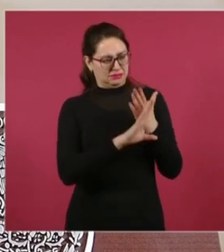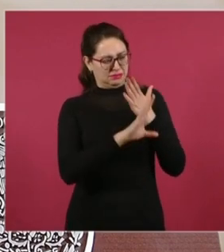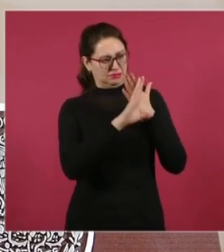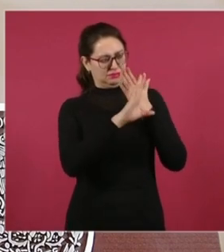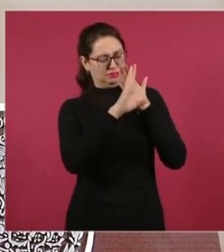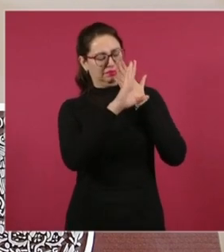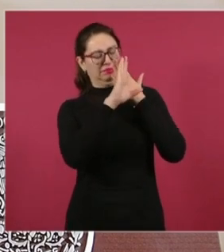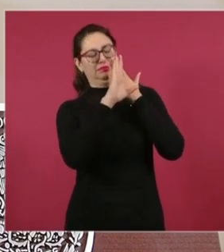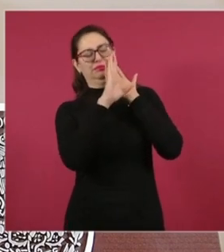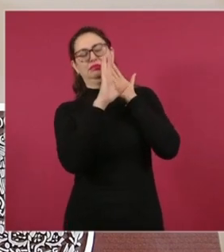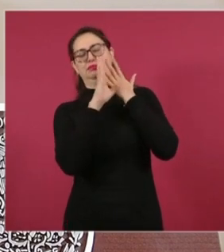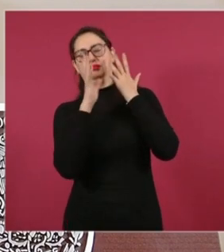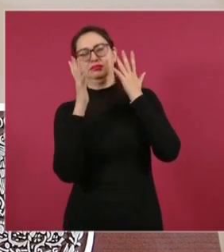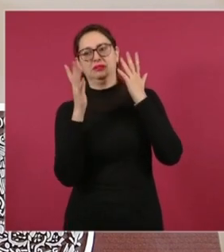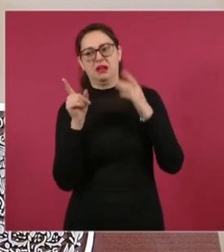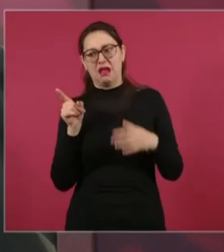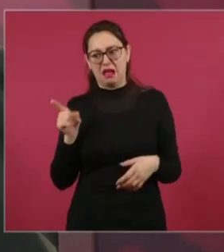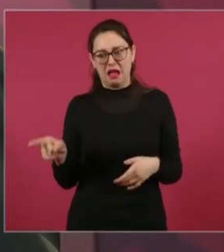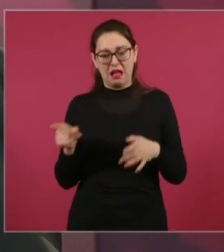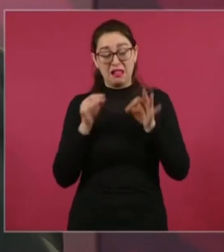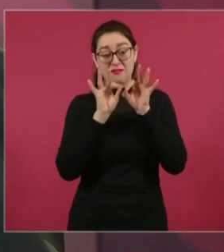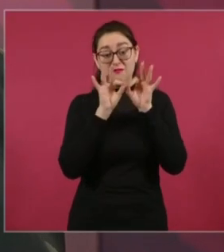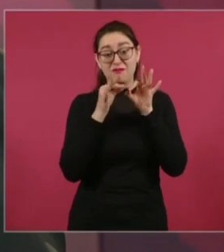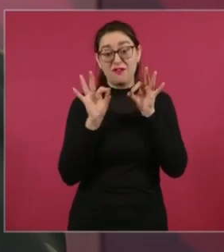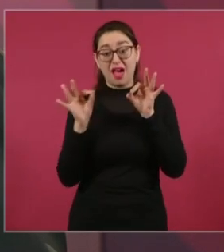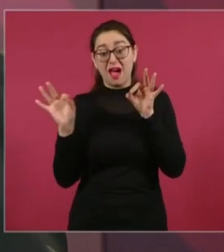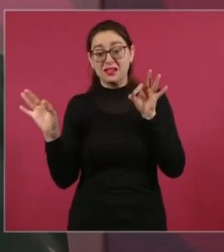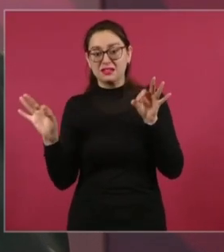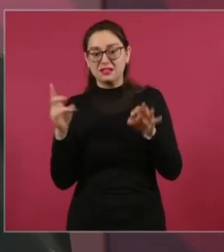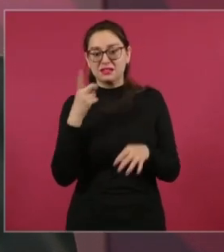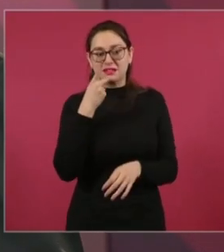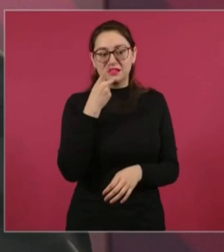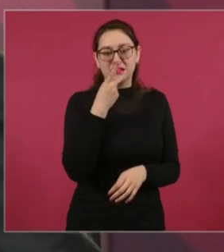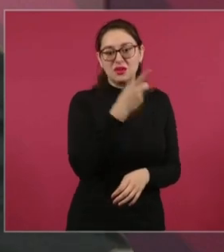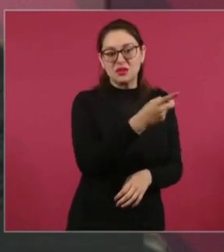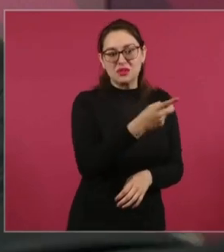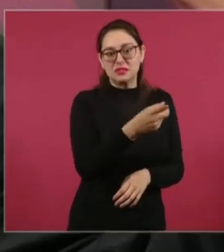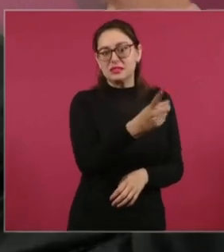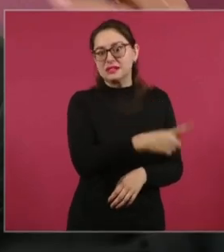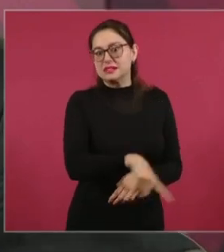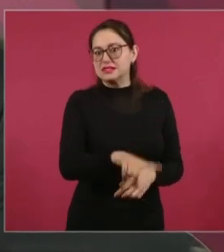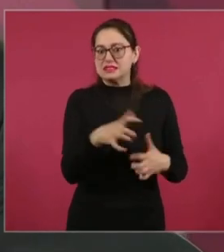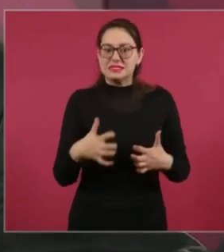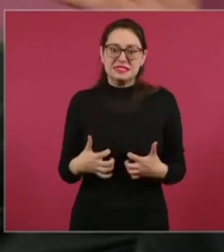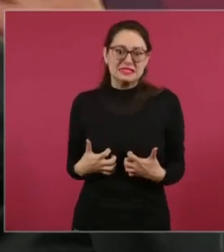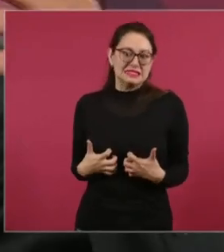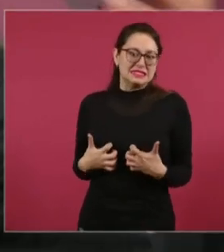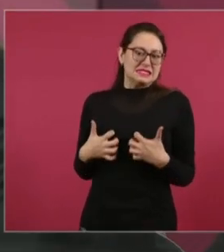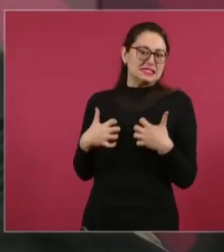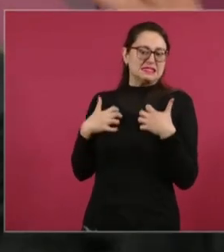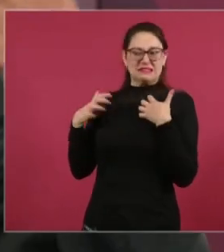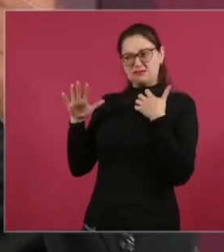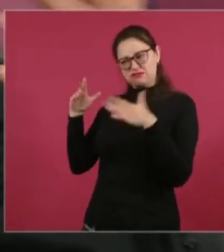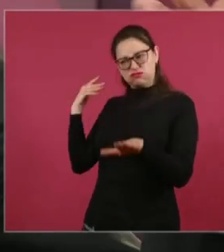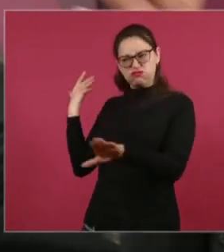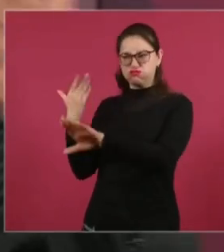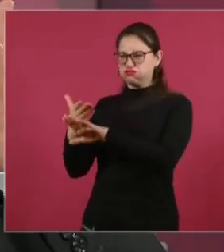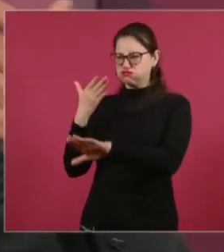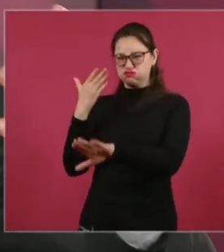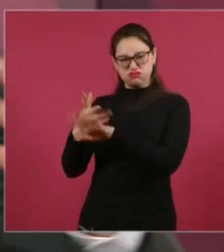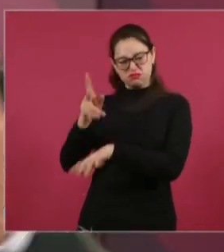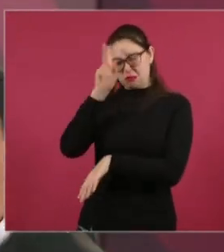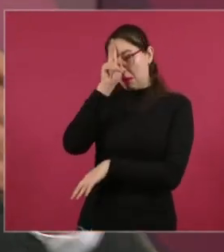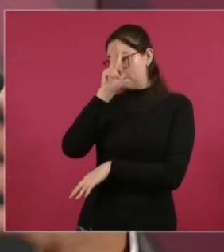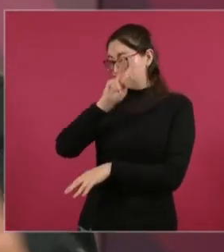Madero, porque cuando estaba la campaña